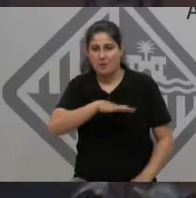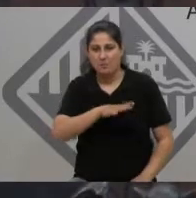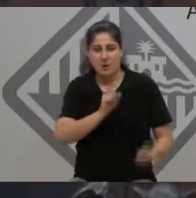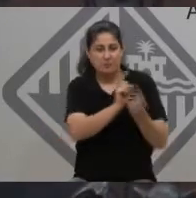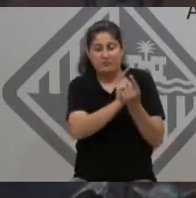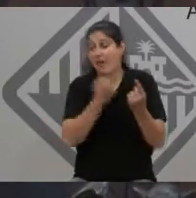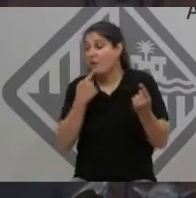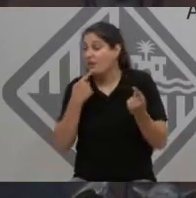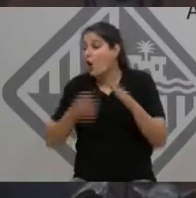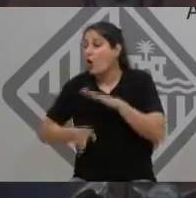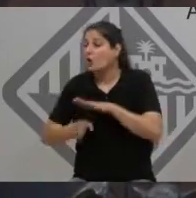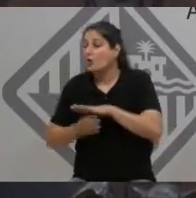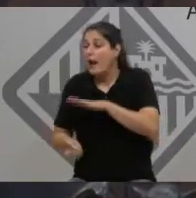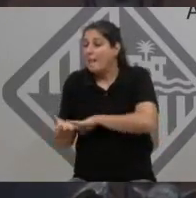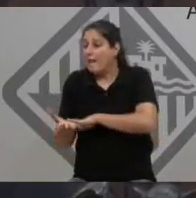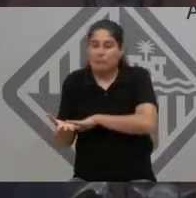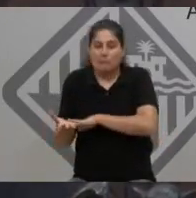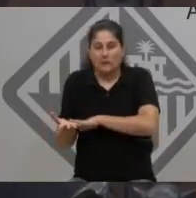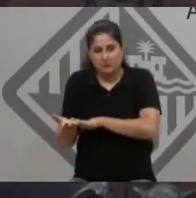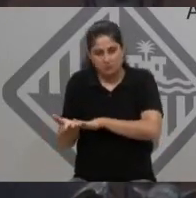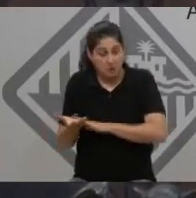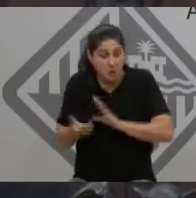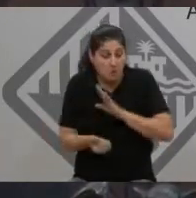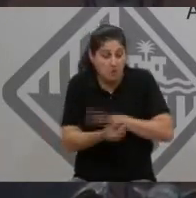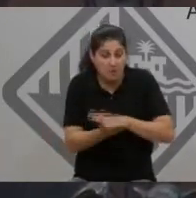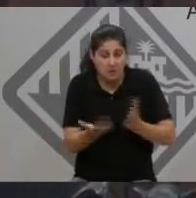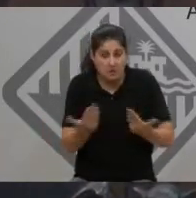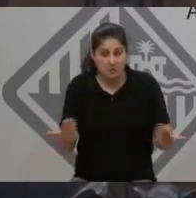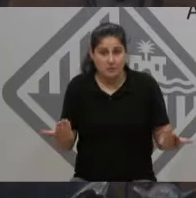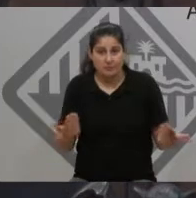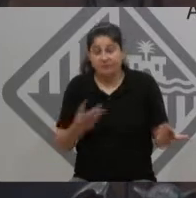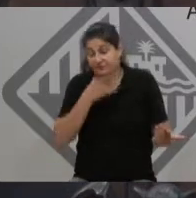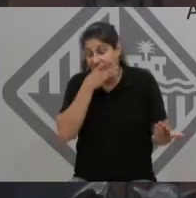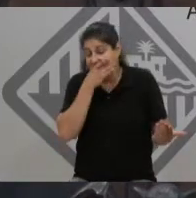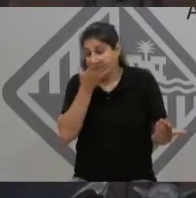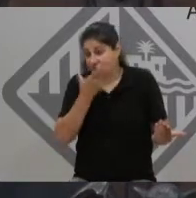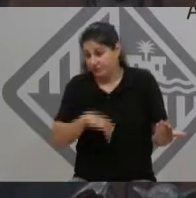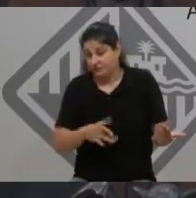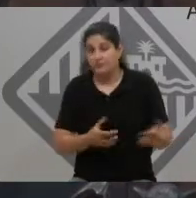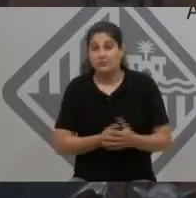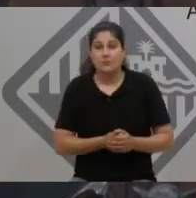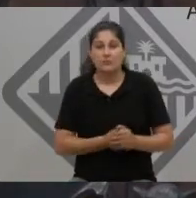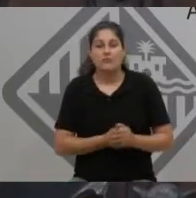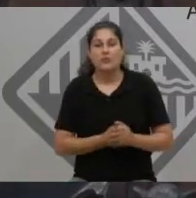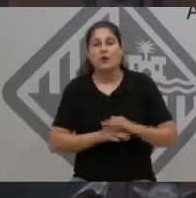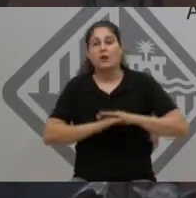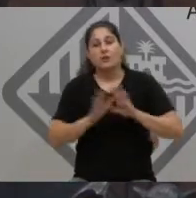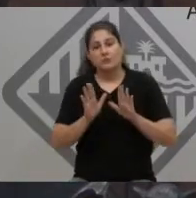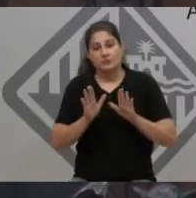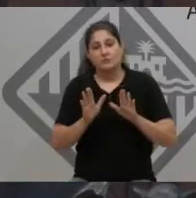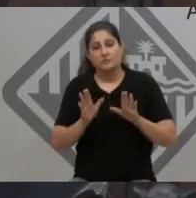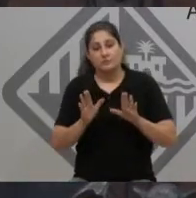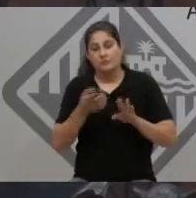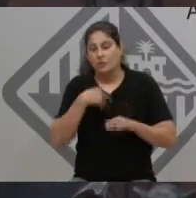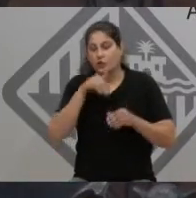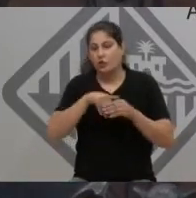con la implantación. Es decir, no han dicho iniciar la implantación porque yo creo que por vergüenza pues no se han atrevido a ponerlo. A pesar de eso, damos